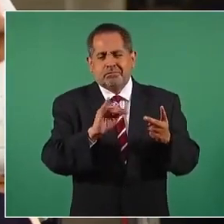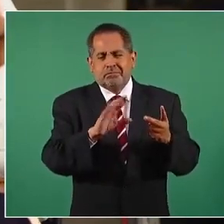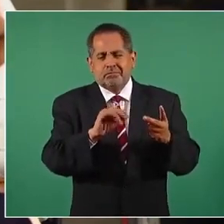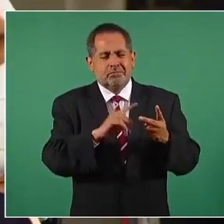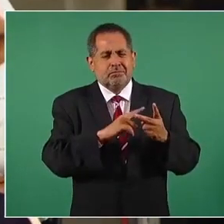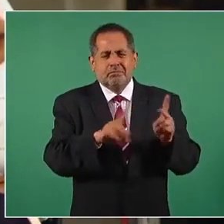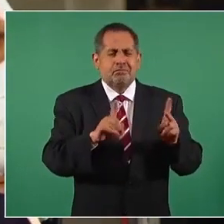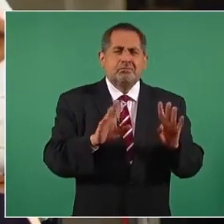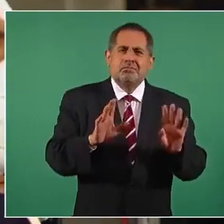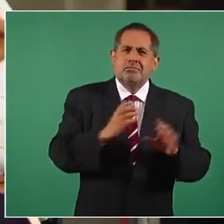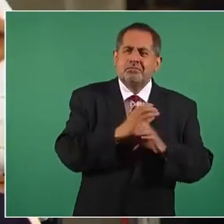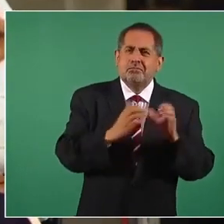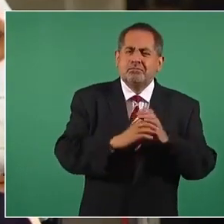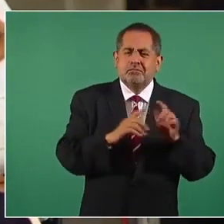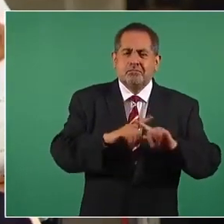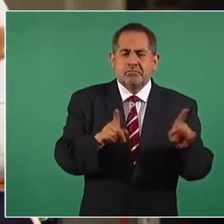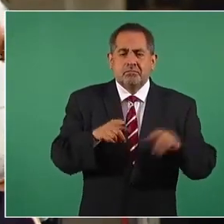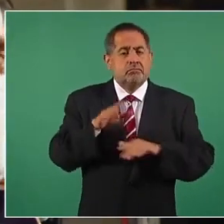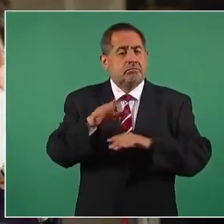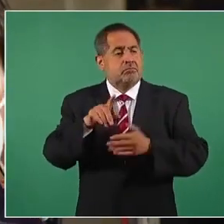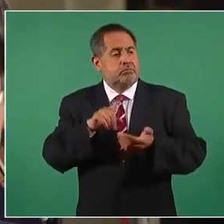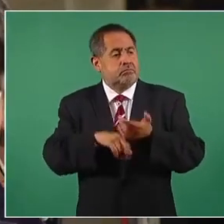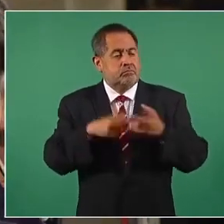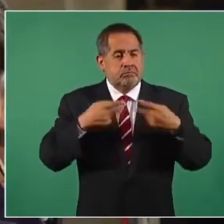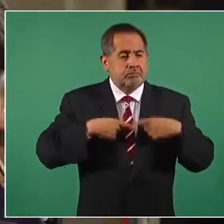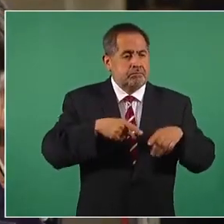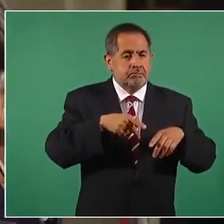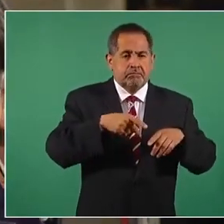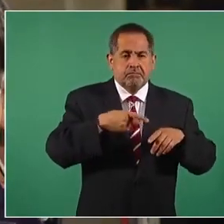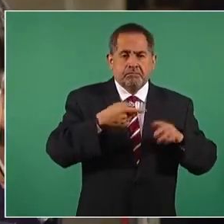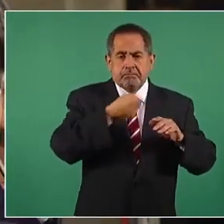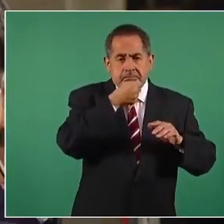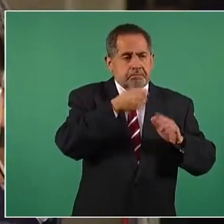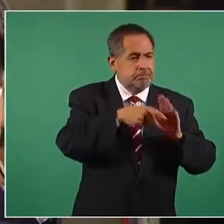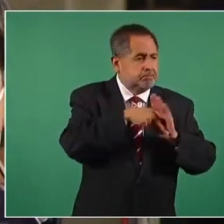es otra cosa, pero en el caso del trabajo del reportero, me refiero yo,